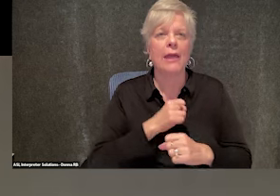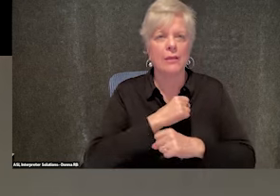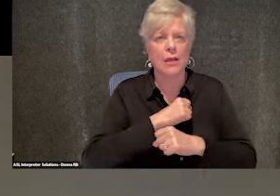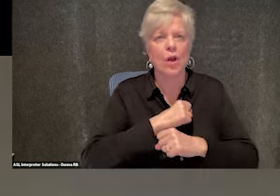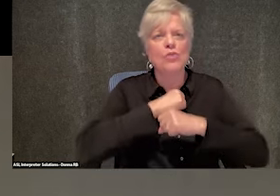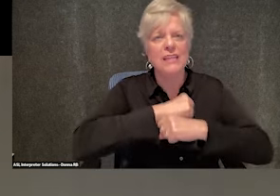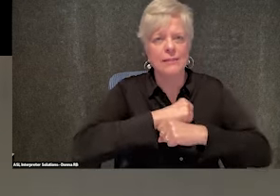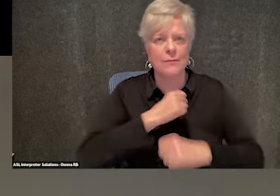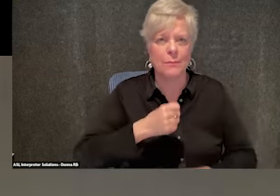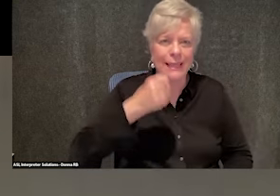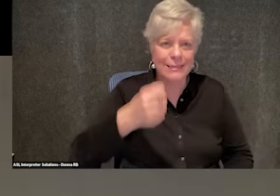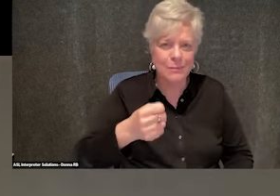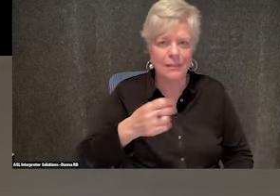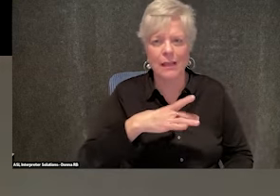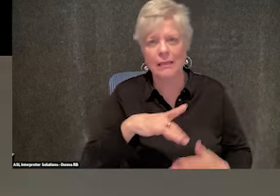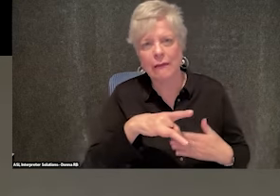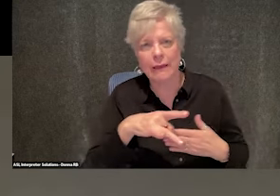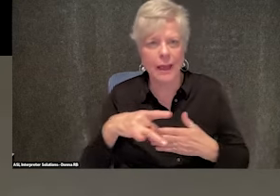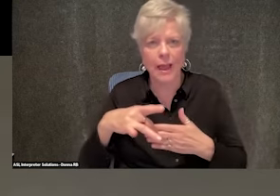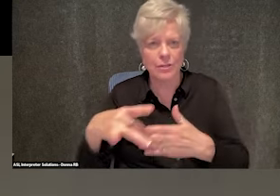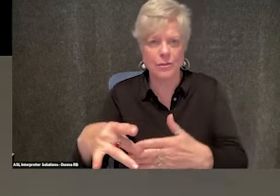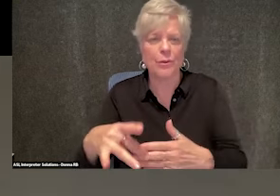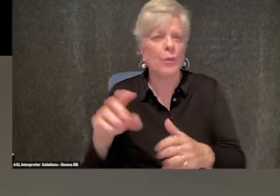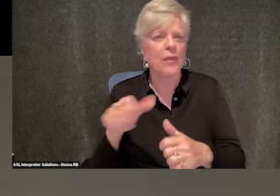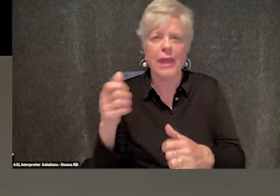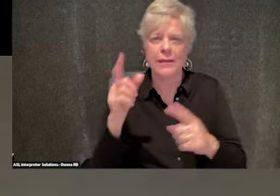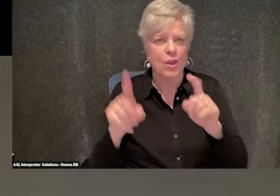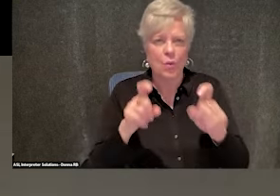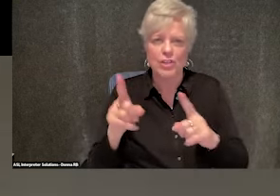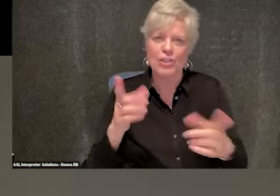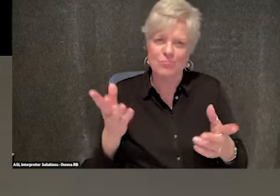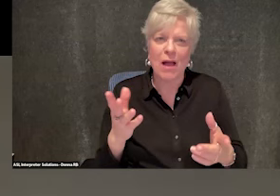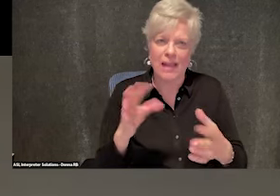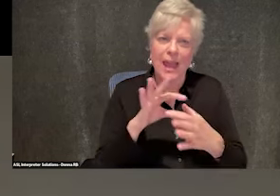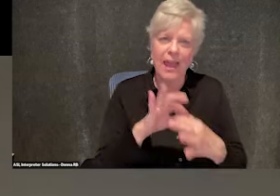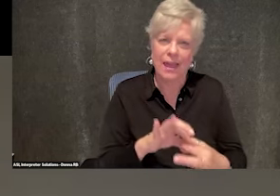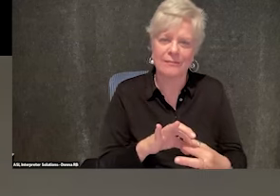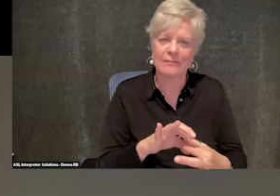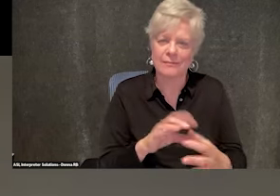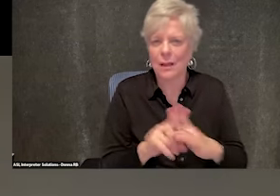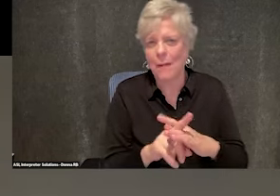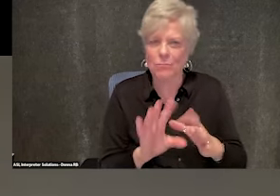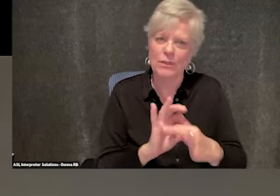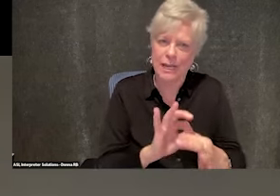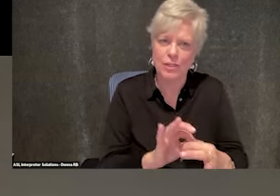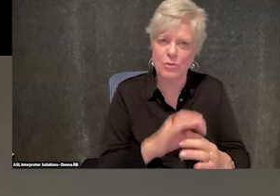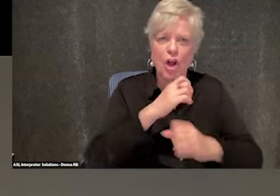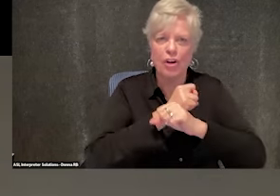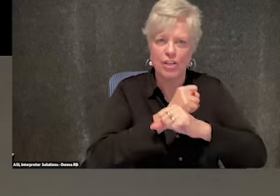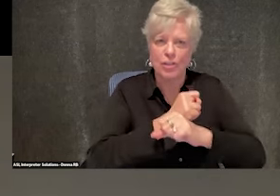Si hay algo que ustedes están preguntando, si usted quiere explorar más antes de tomar una decisión, si es una de las